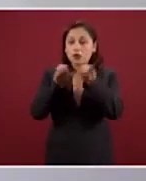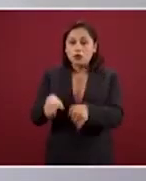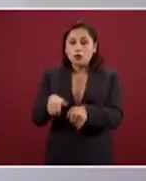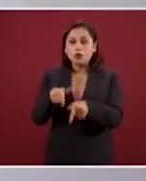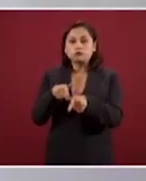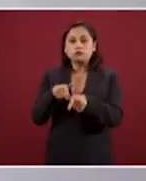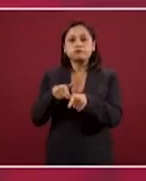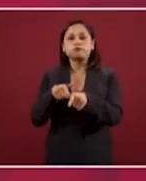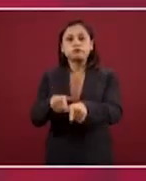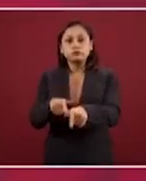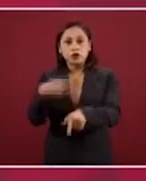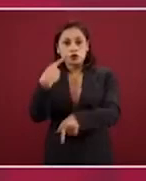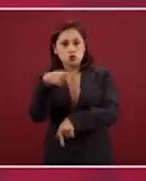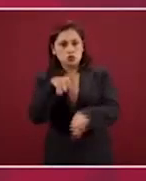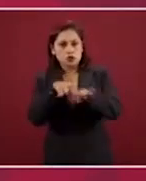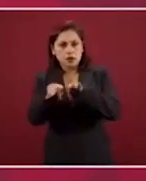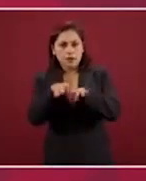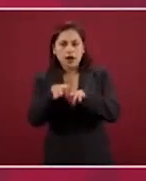dedican a sembrar